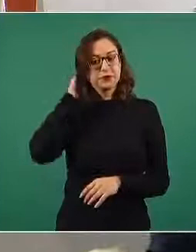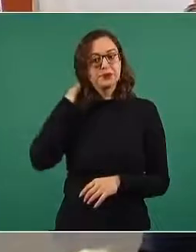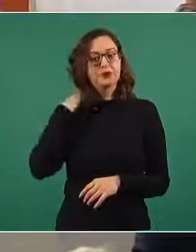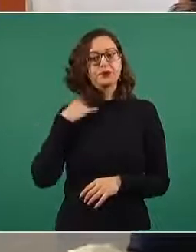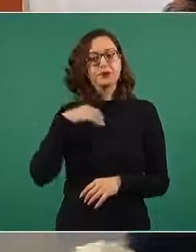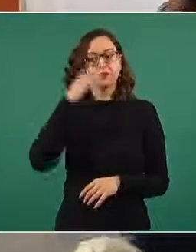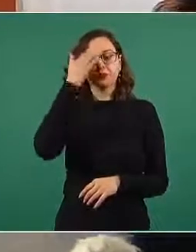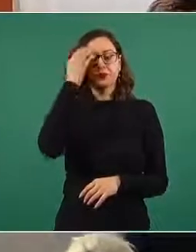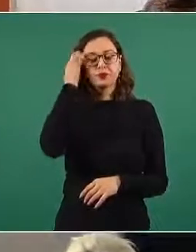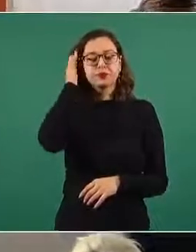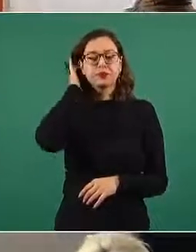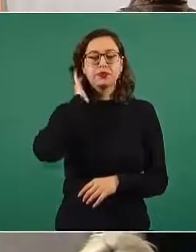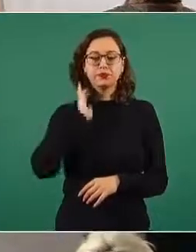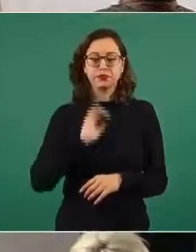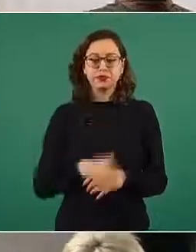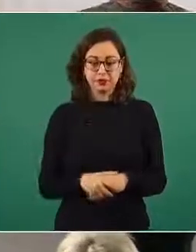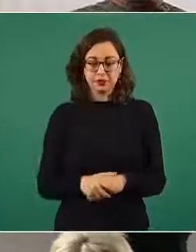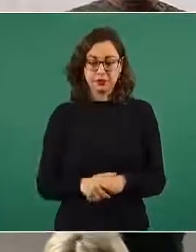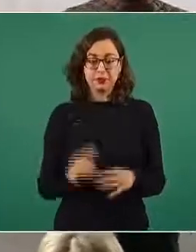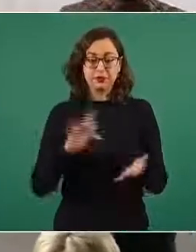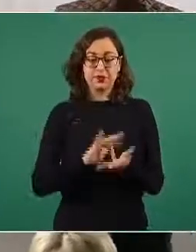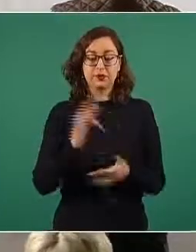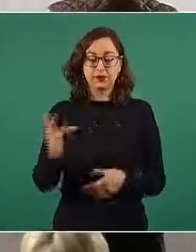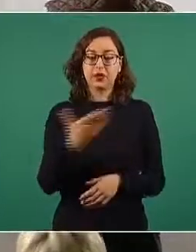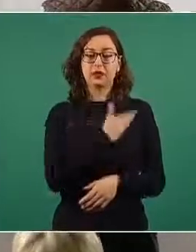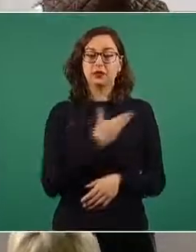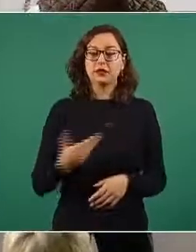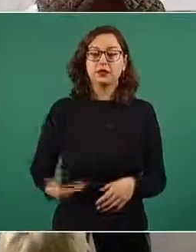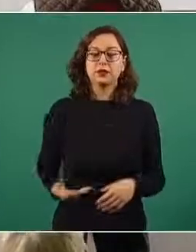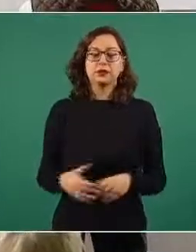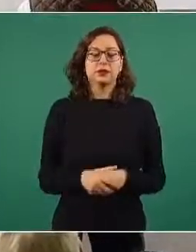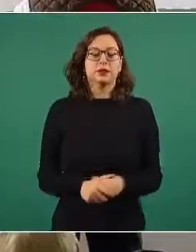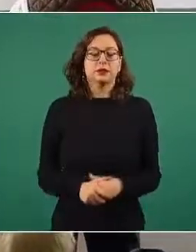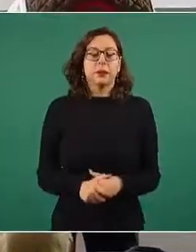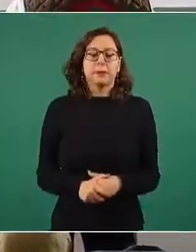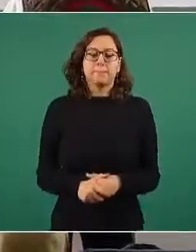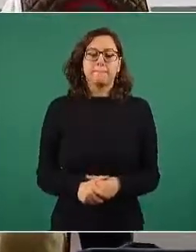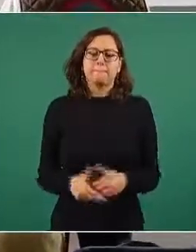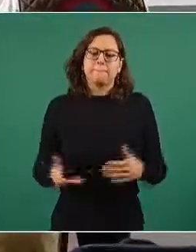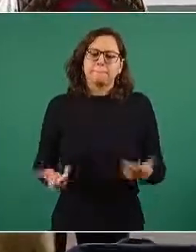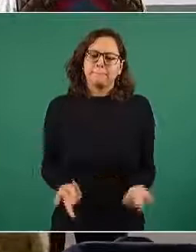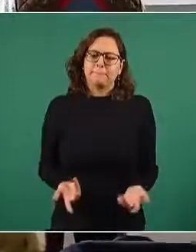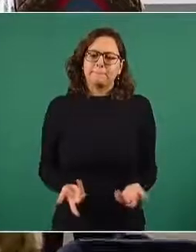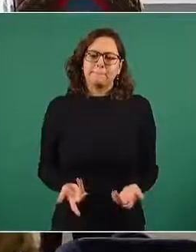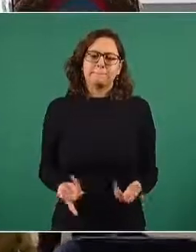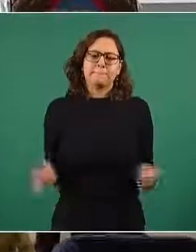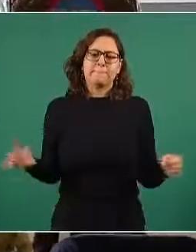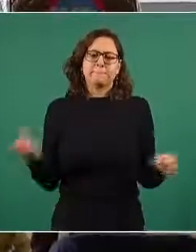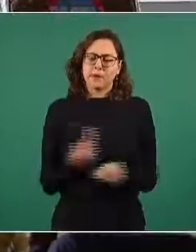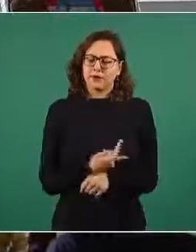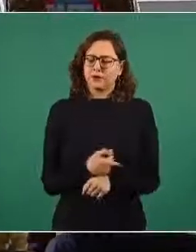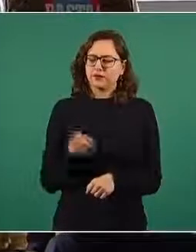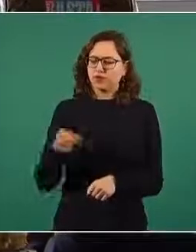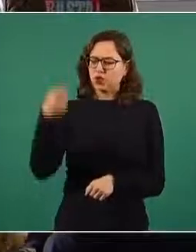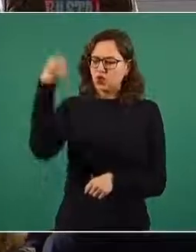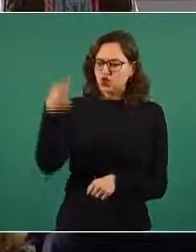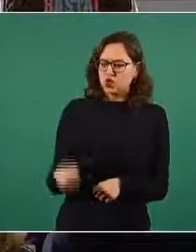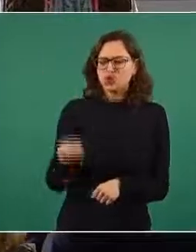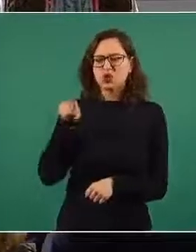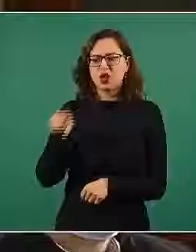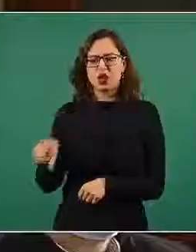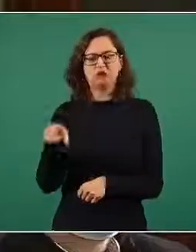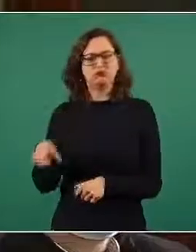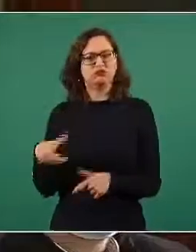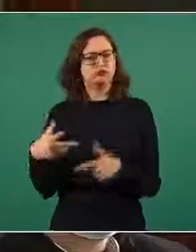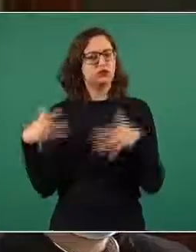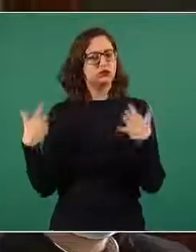también a lo que comentaba de regresarle, o más bien dicho, de recompensar los esfuerzos que el sureste ha dado al país